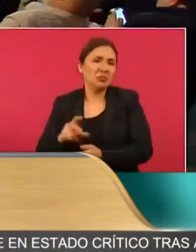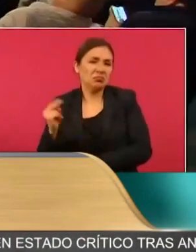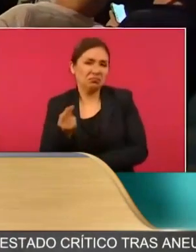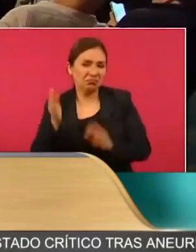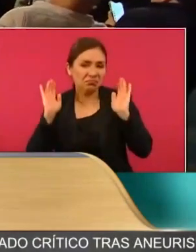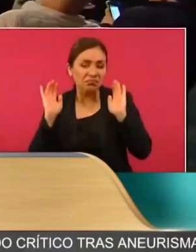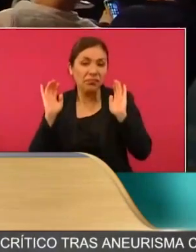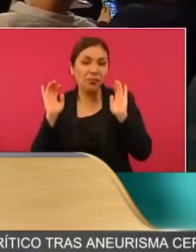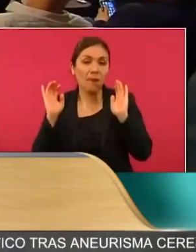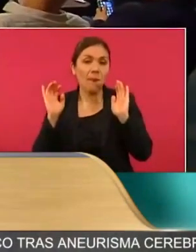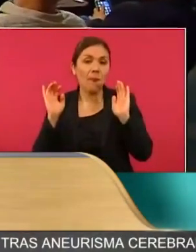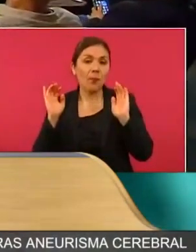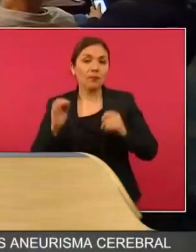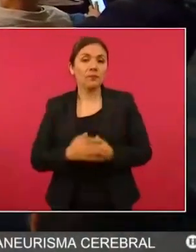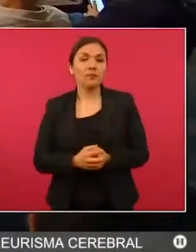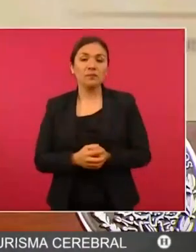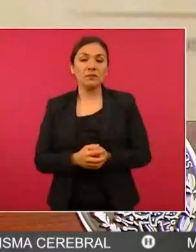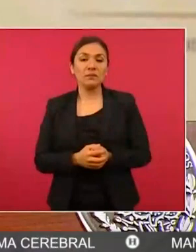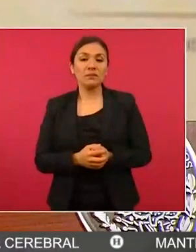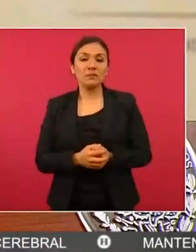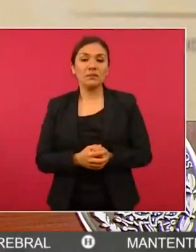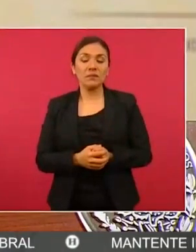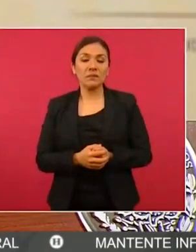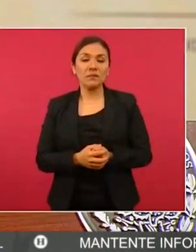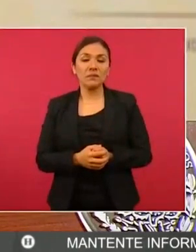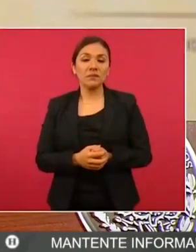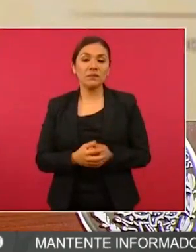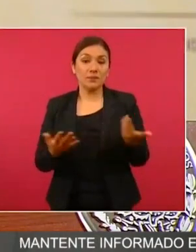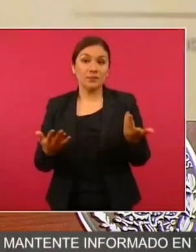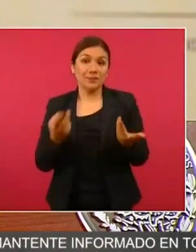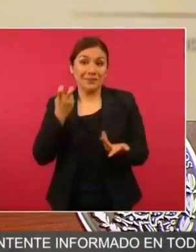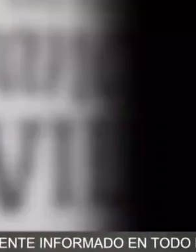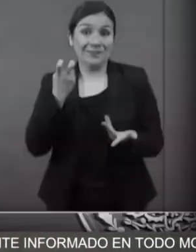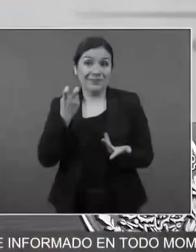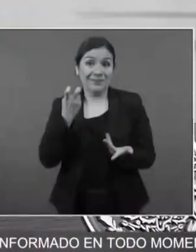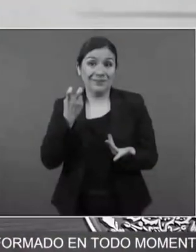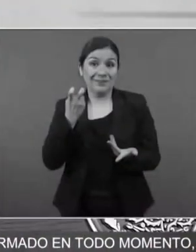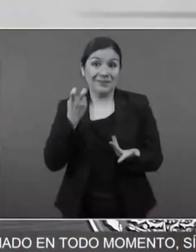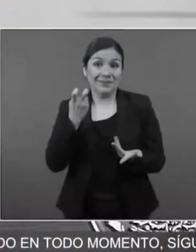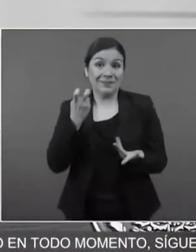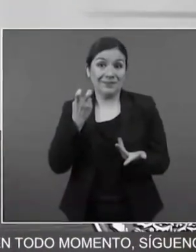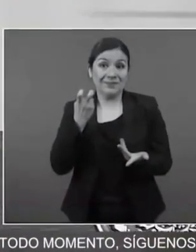evangélico no el pueblo laico hay que diferenciar